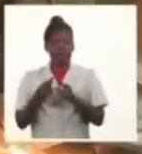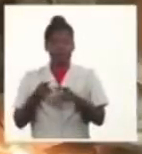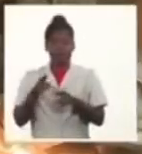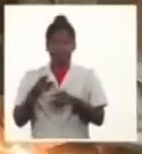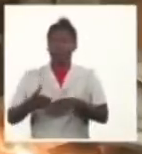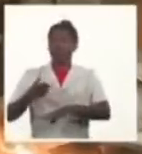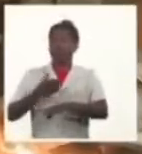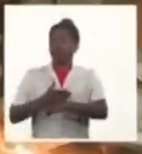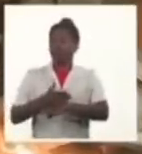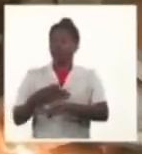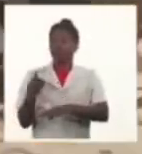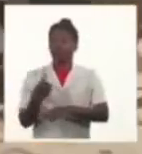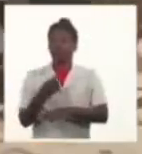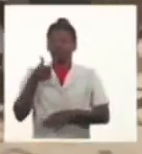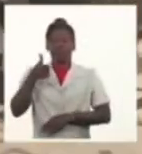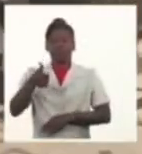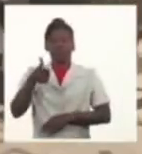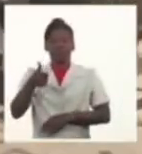Ya.